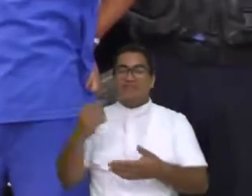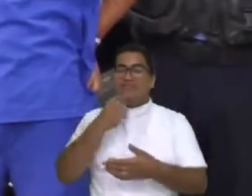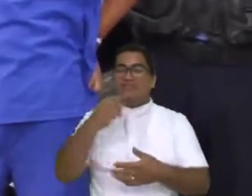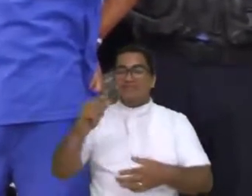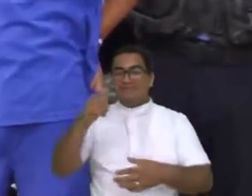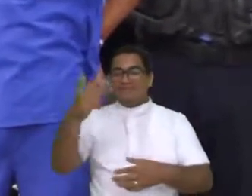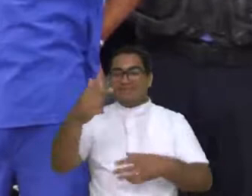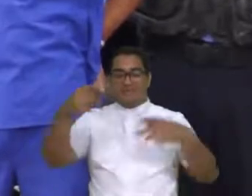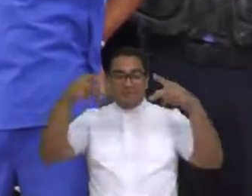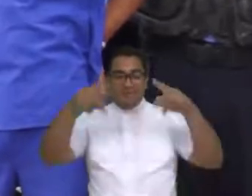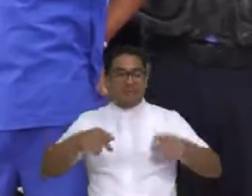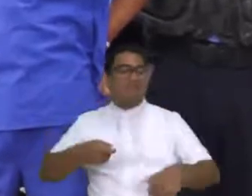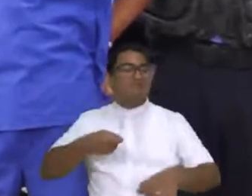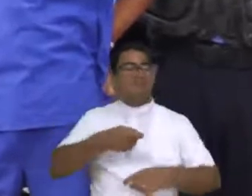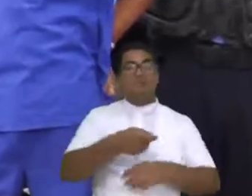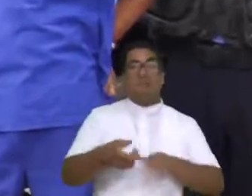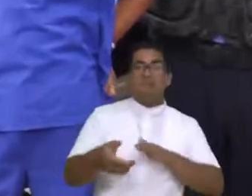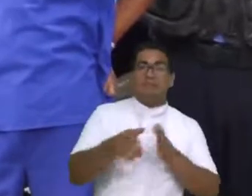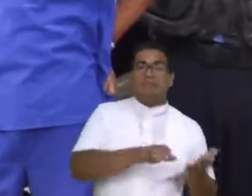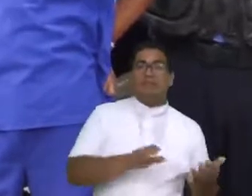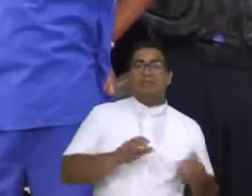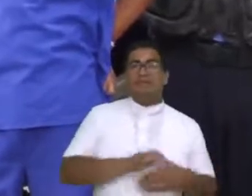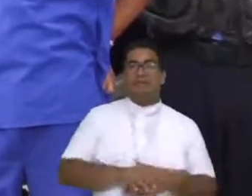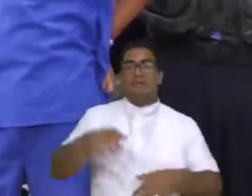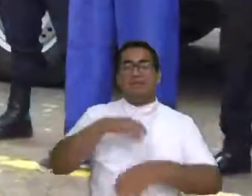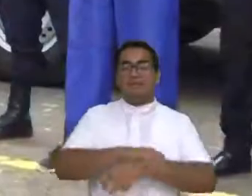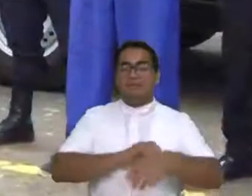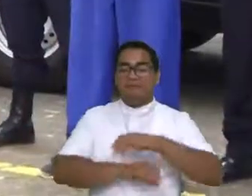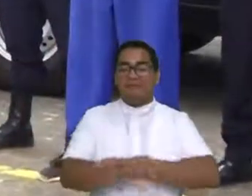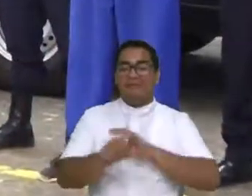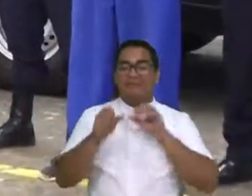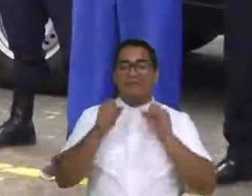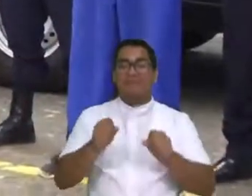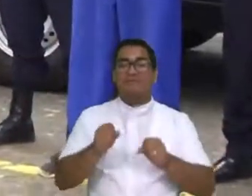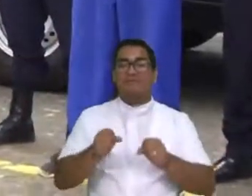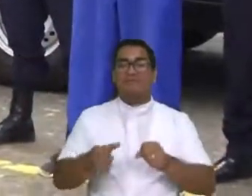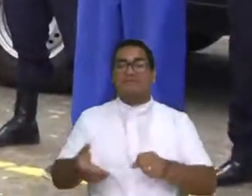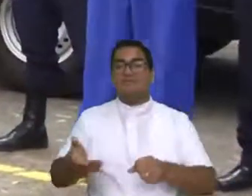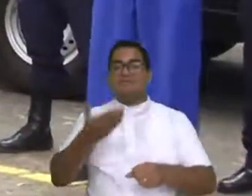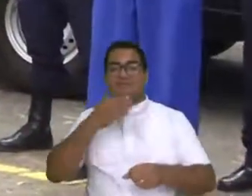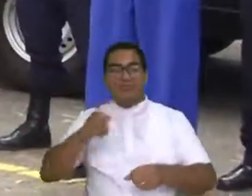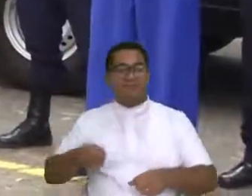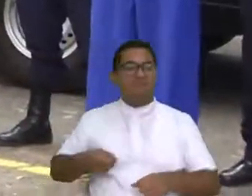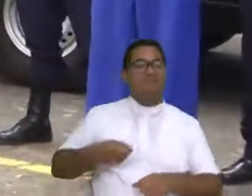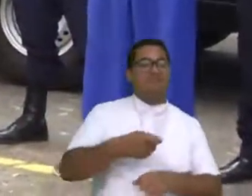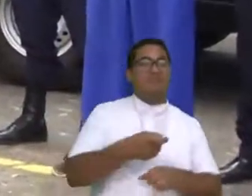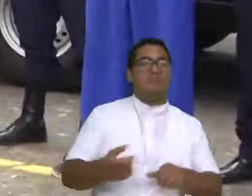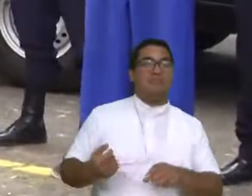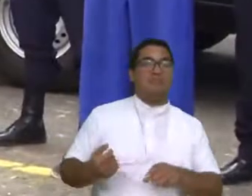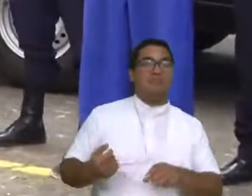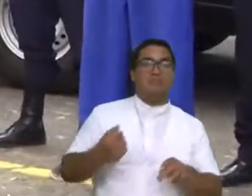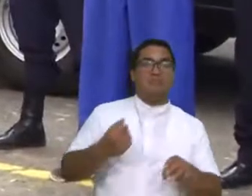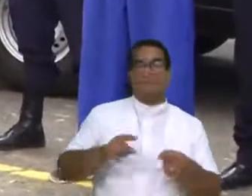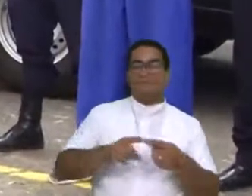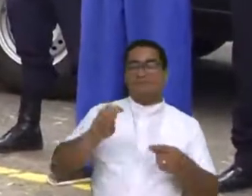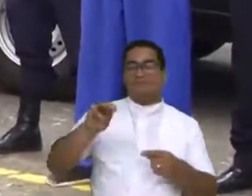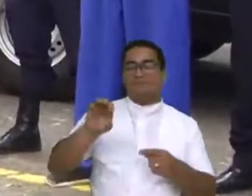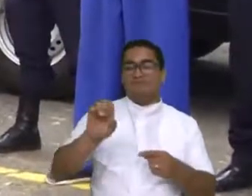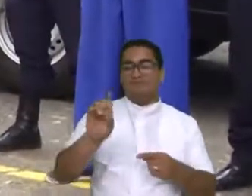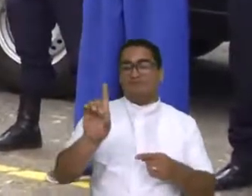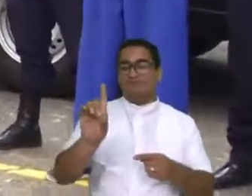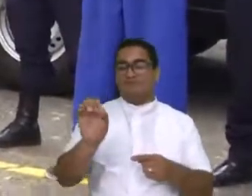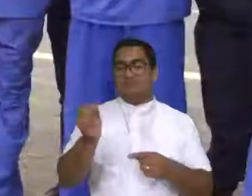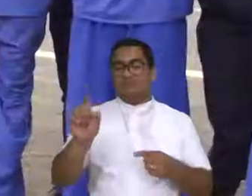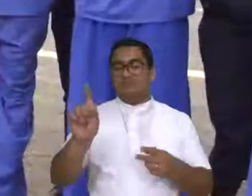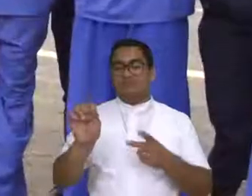por homicidio. Presos capturados por el delito de homicidio: Modesto López Pérez,